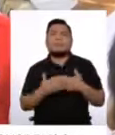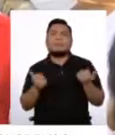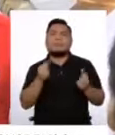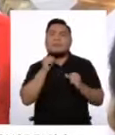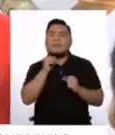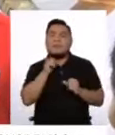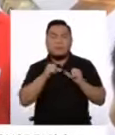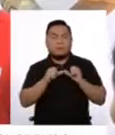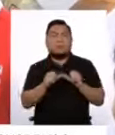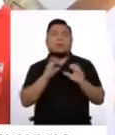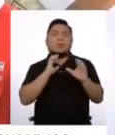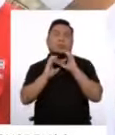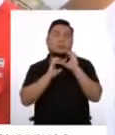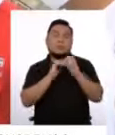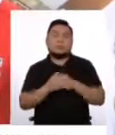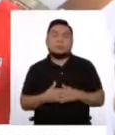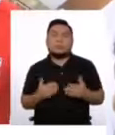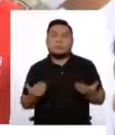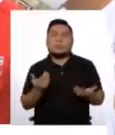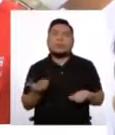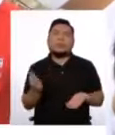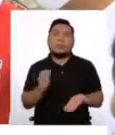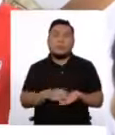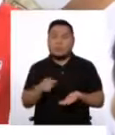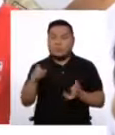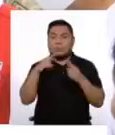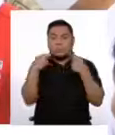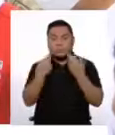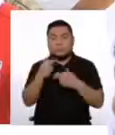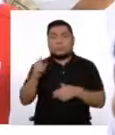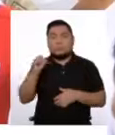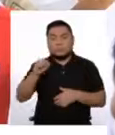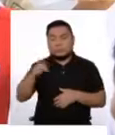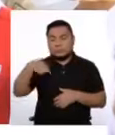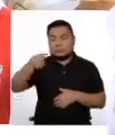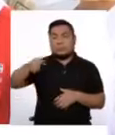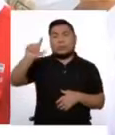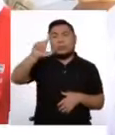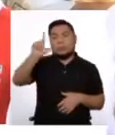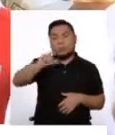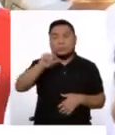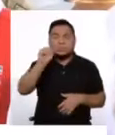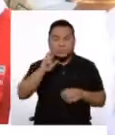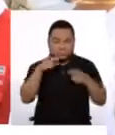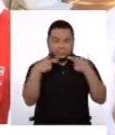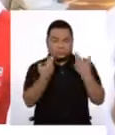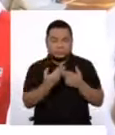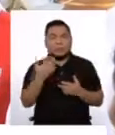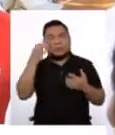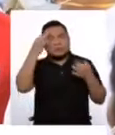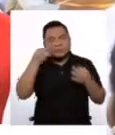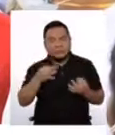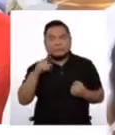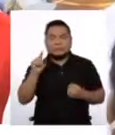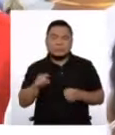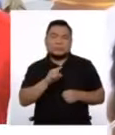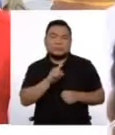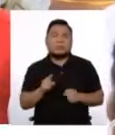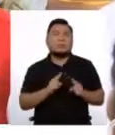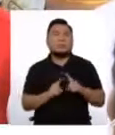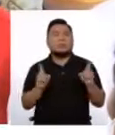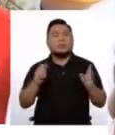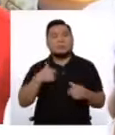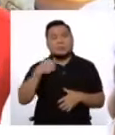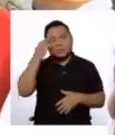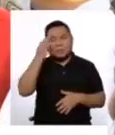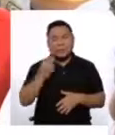conversación, se ha retomado de nuevo la reunión para este lunes. Recién vamos a tomar las decisiones, pero creo